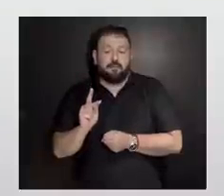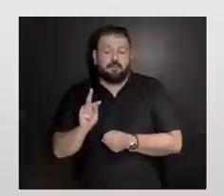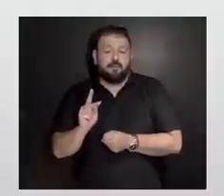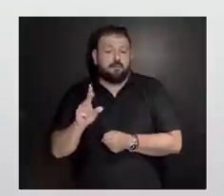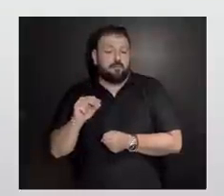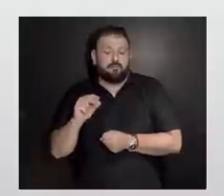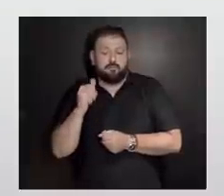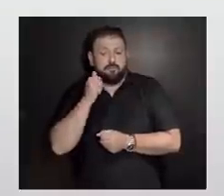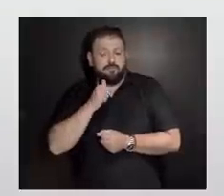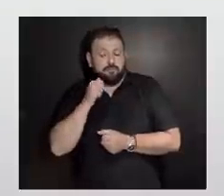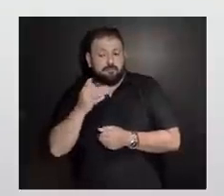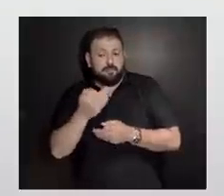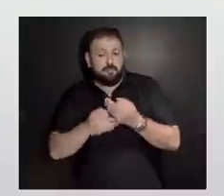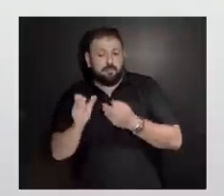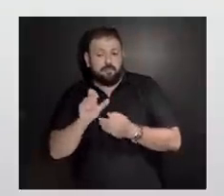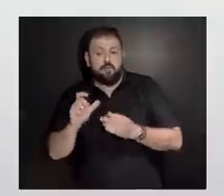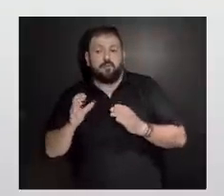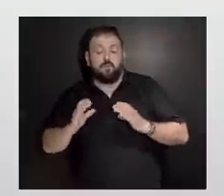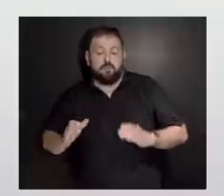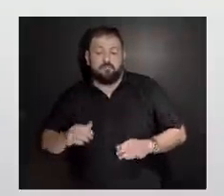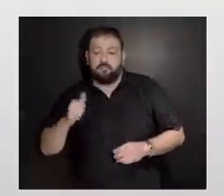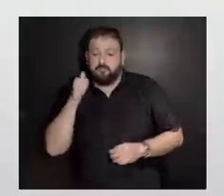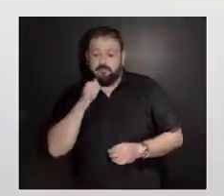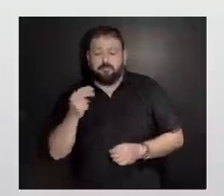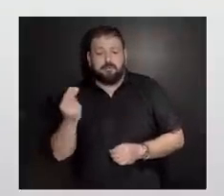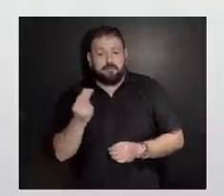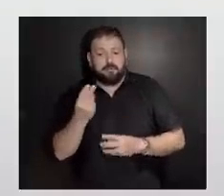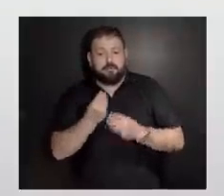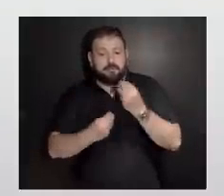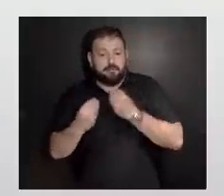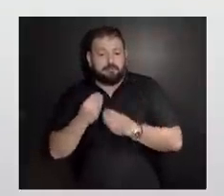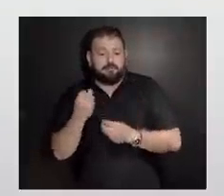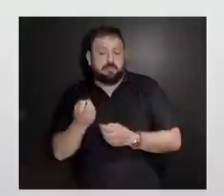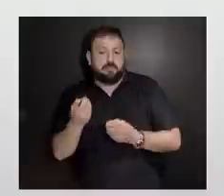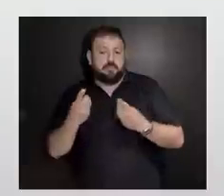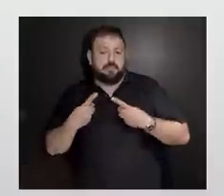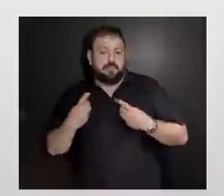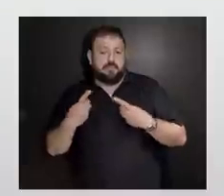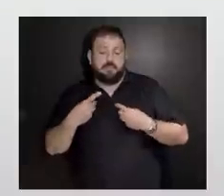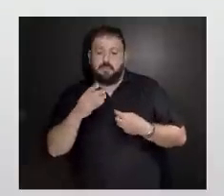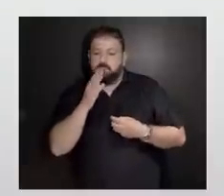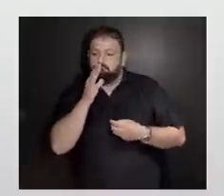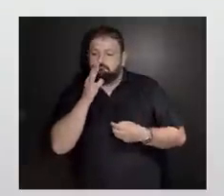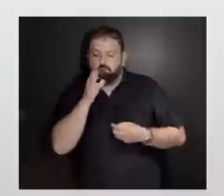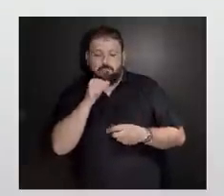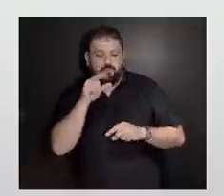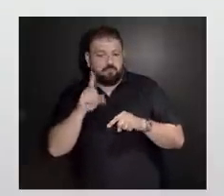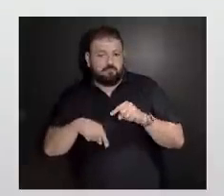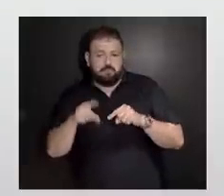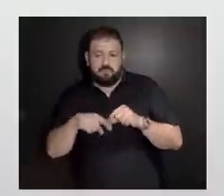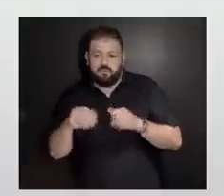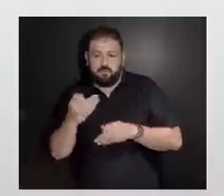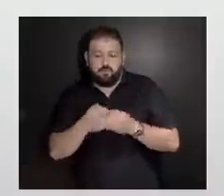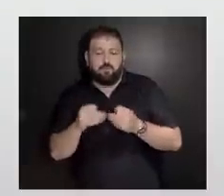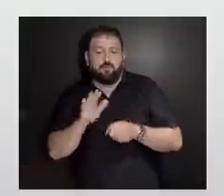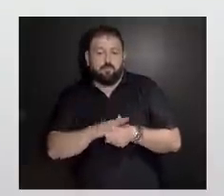estos componentes al final de cuentas los va a necesitar nuestro cuerpo como fuente de energía y no podemos eliminarlos totalmente, porque si nosotros